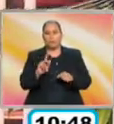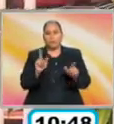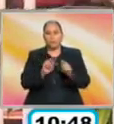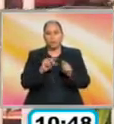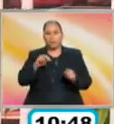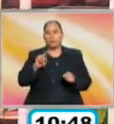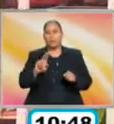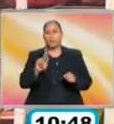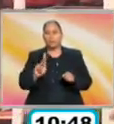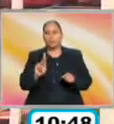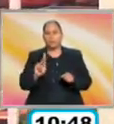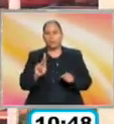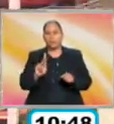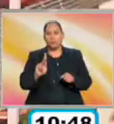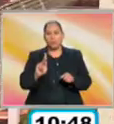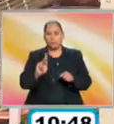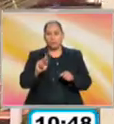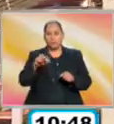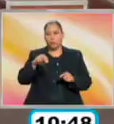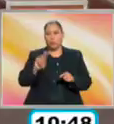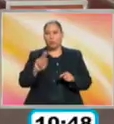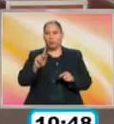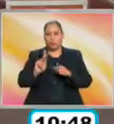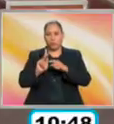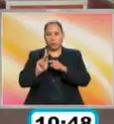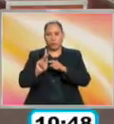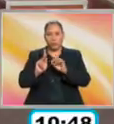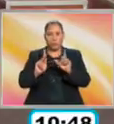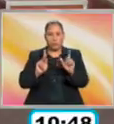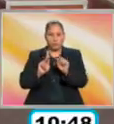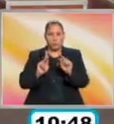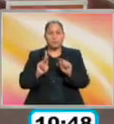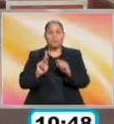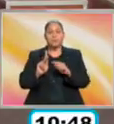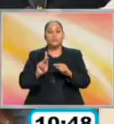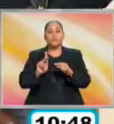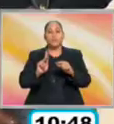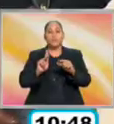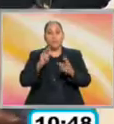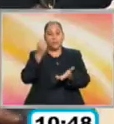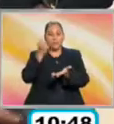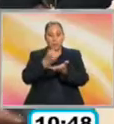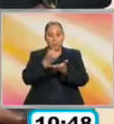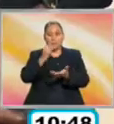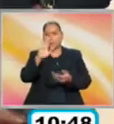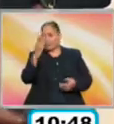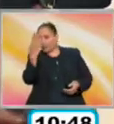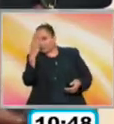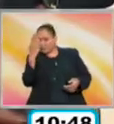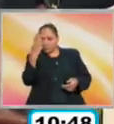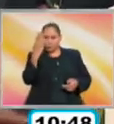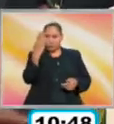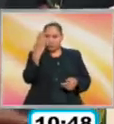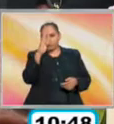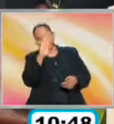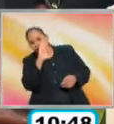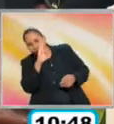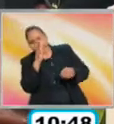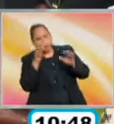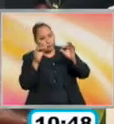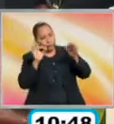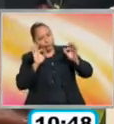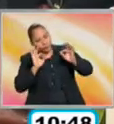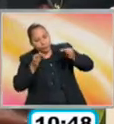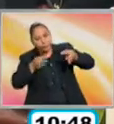monosílabo. Y Nuk con K. es N-U-K. Ajá. Y el logo pues es un poco un espejo, se puede ver de los dos lados, ¿no?